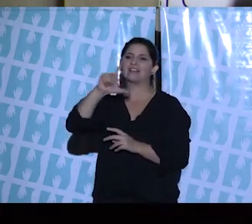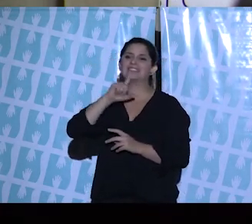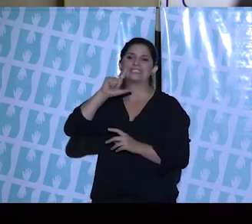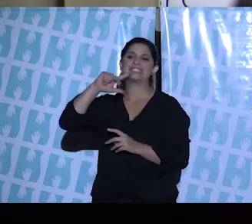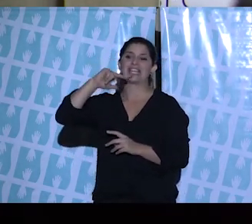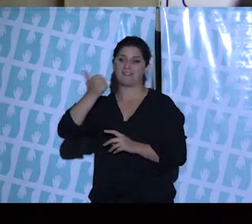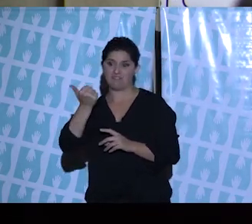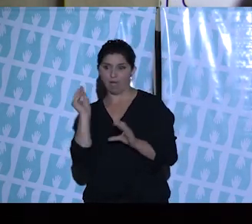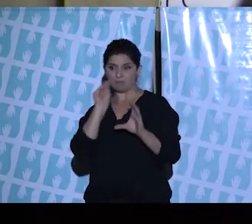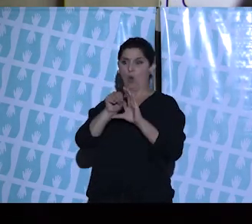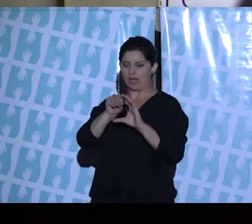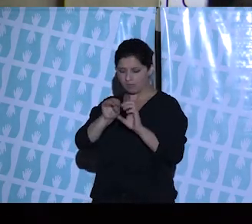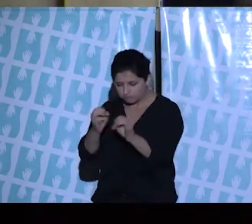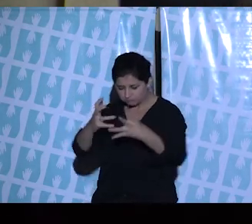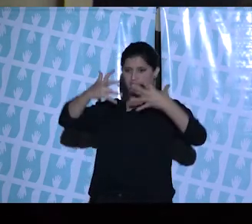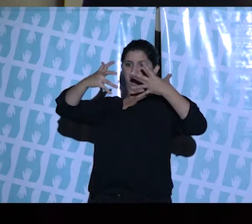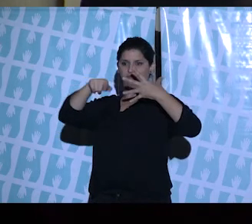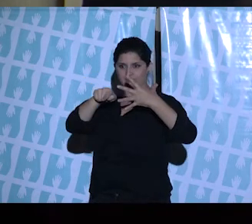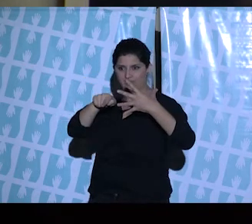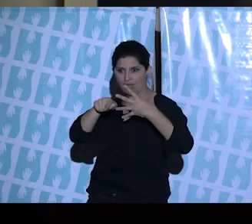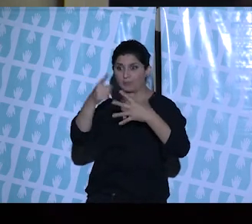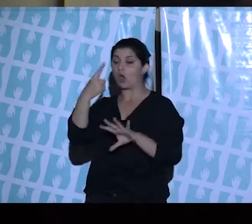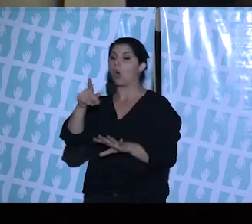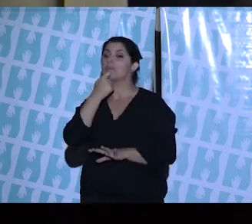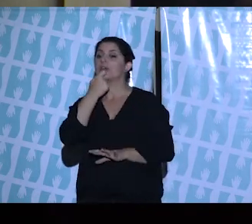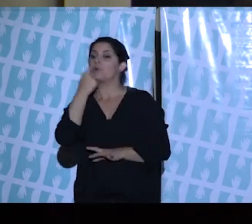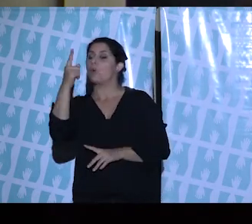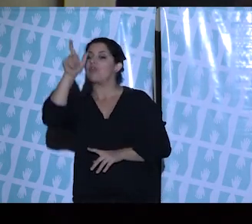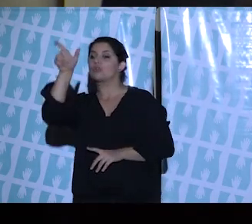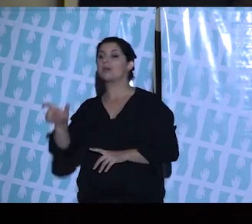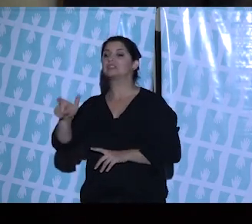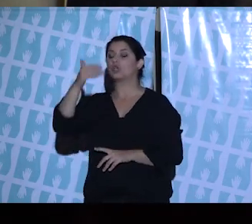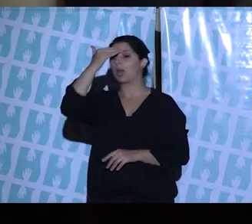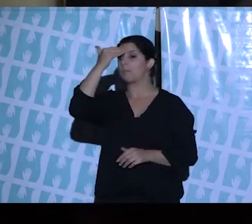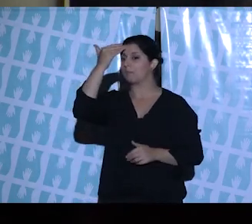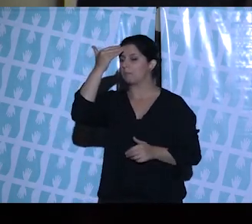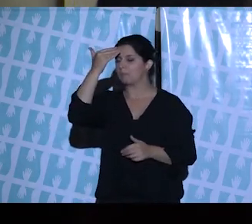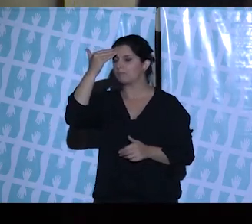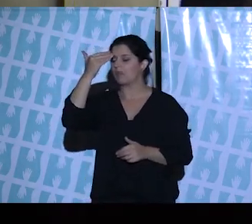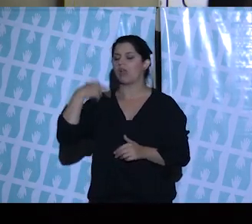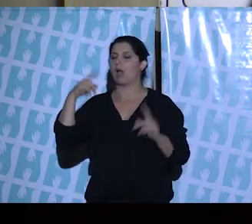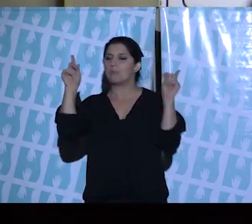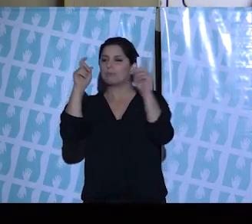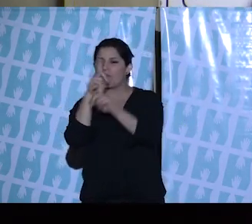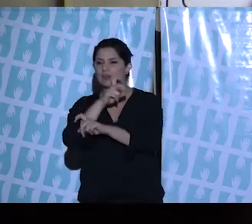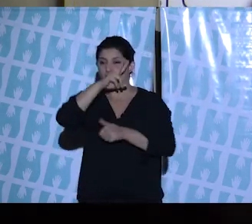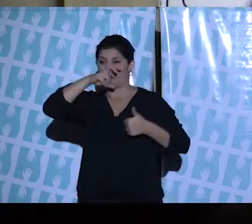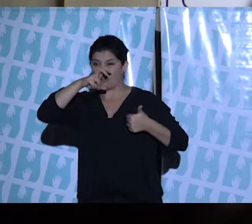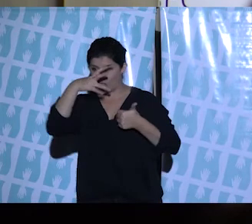En cambio, en un individuo que tiene trastornos del olfato, trastornos del sueño REM y antecedentes